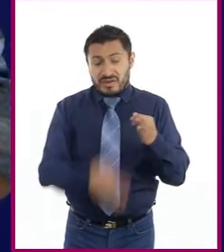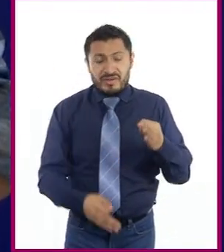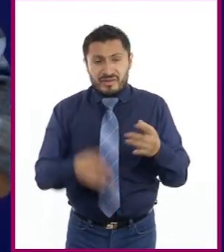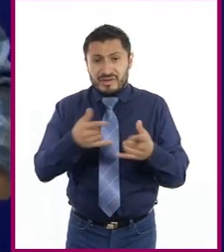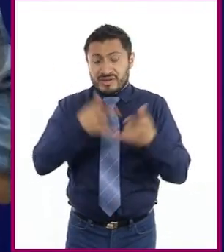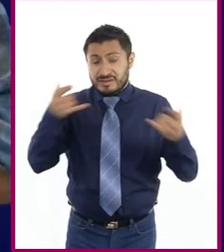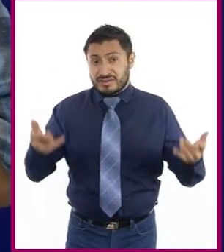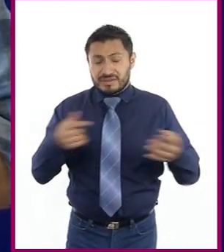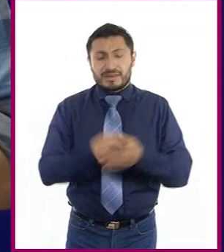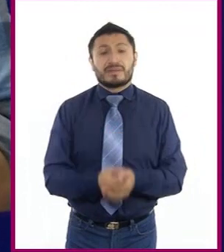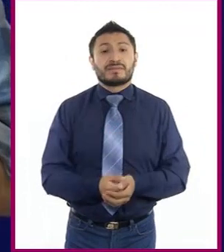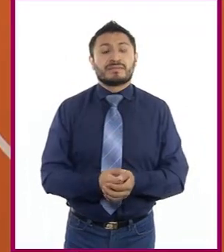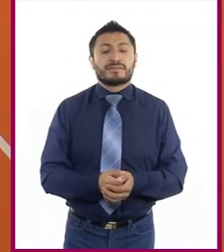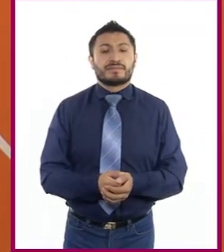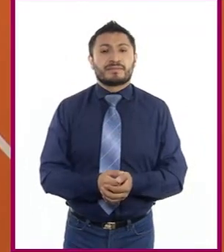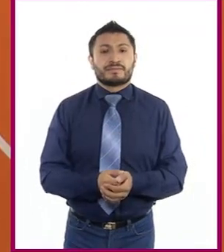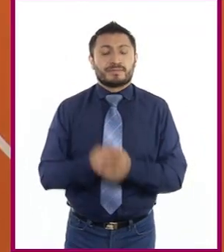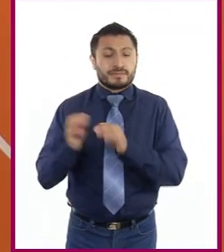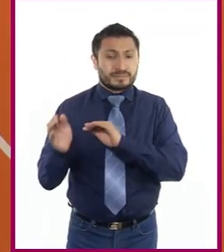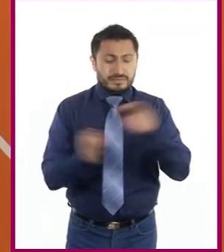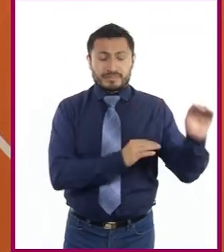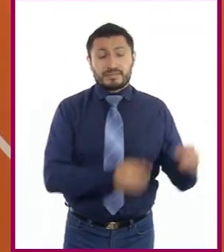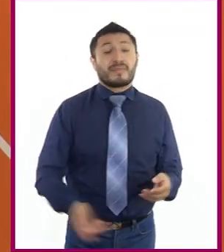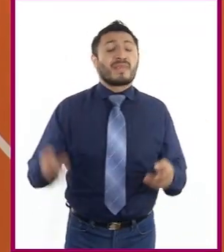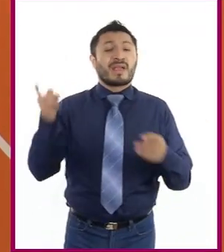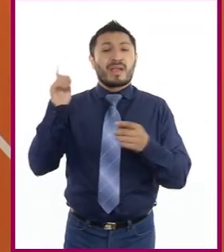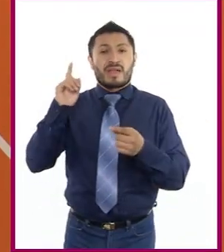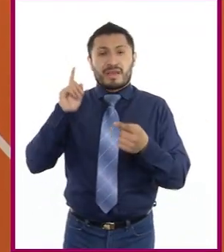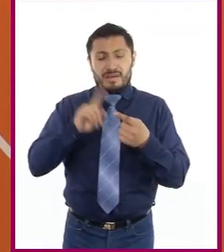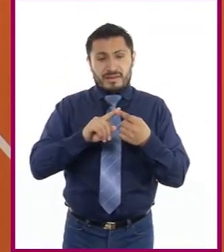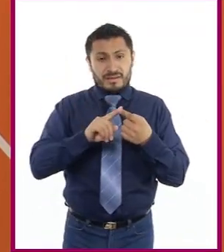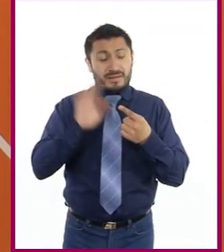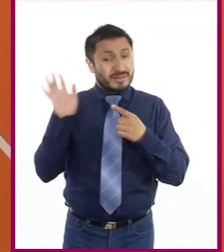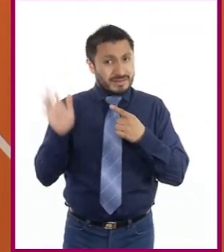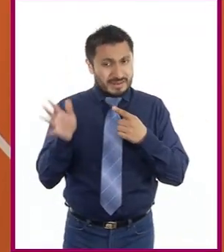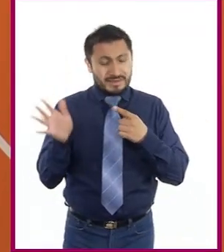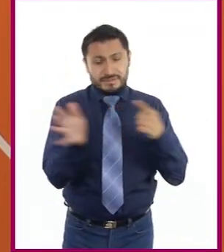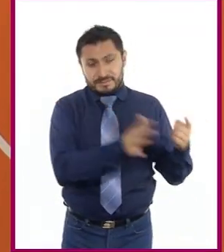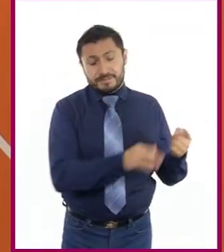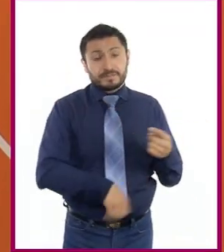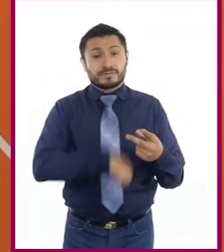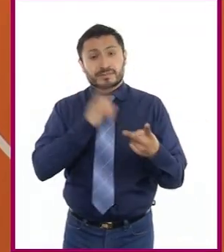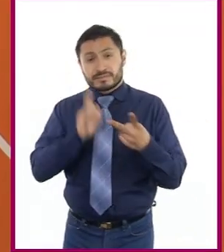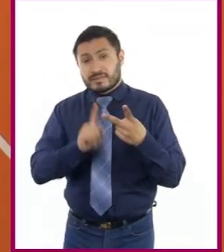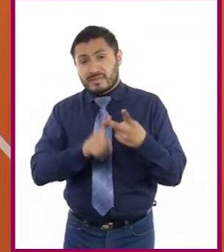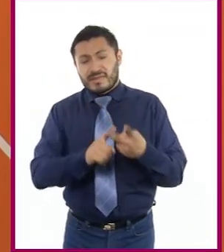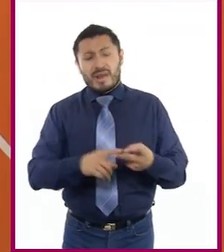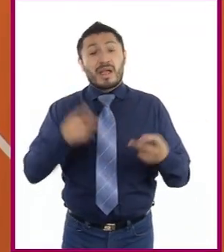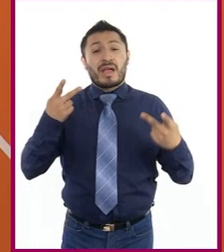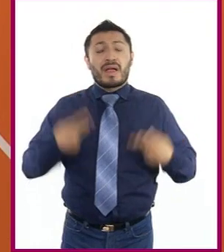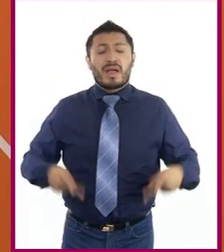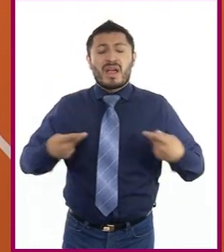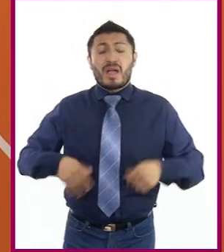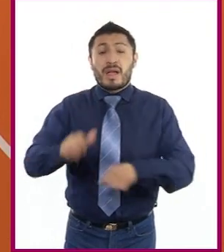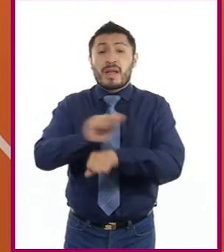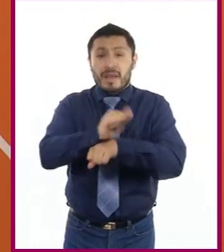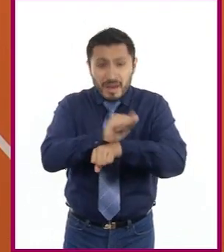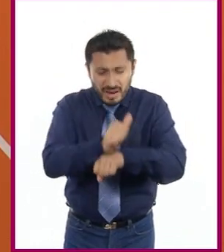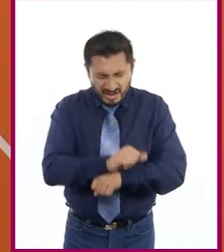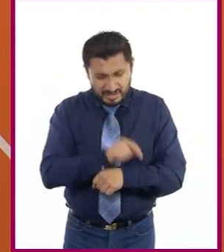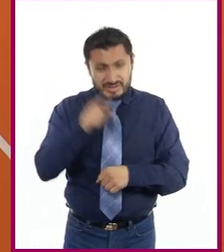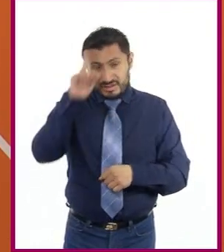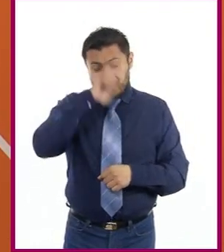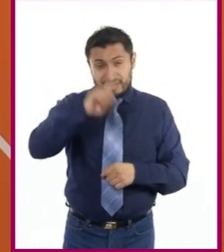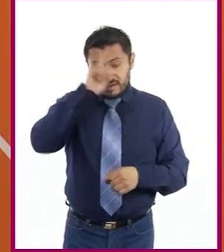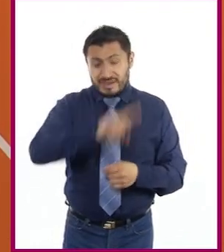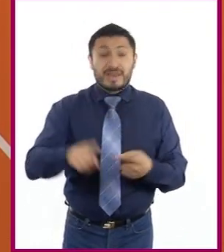Los personajes. En el caso de este segundo aspecto, les sugerí enfocarse en recordar quiénes y cómo son